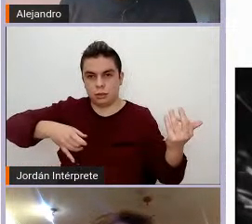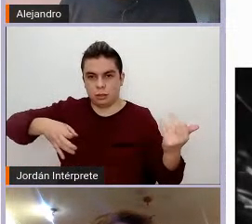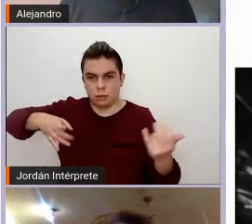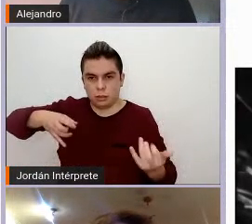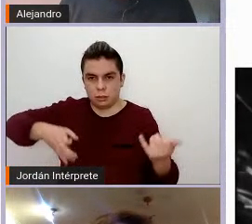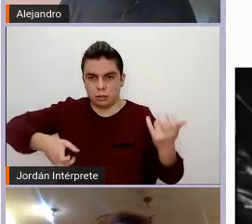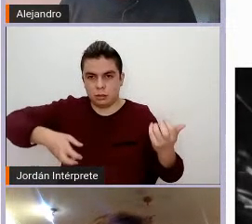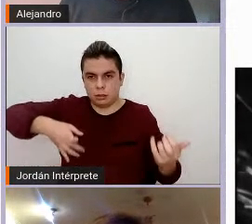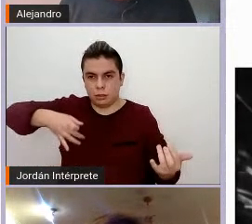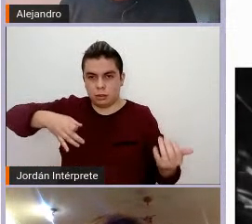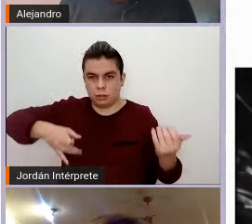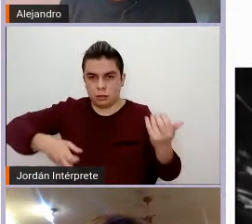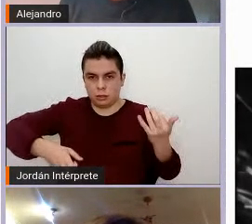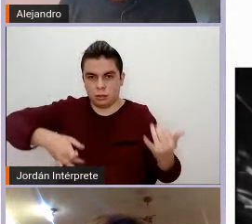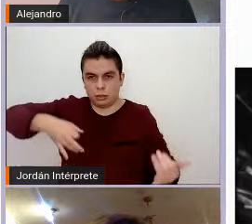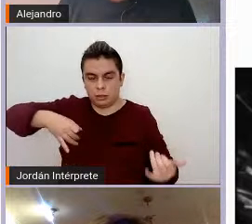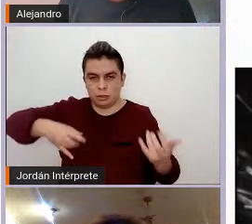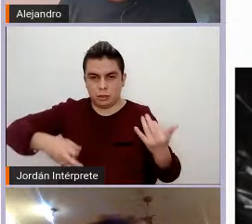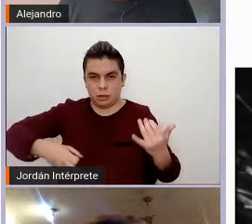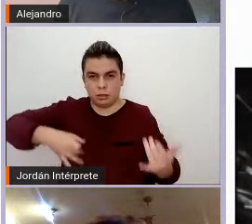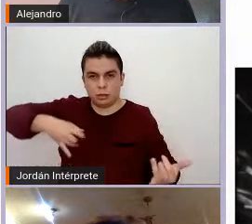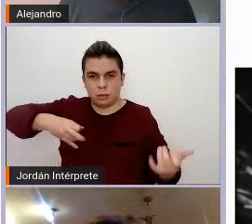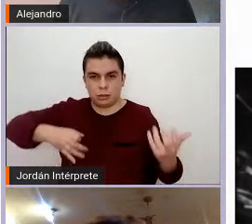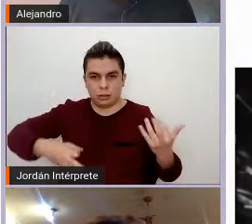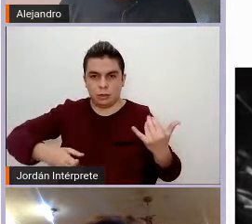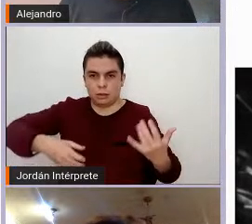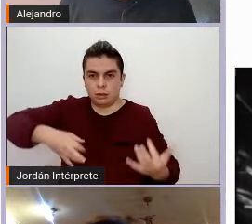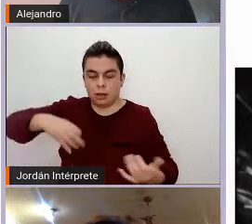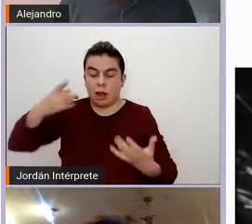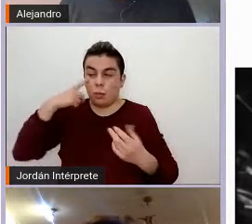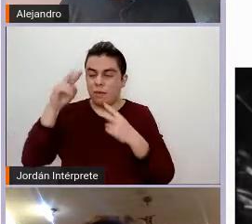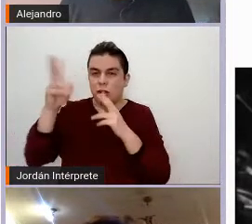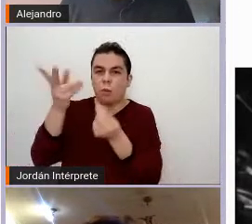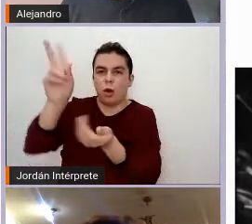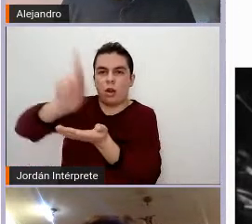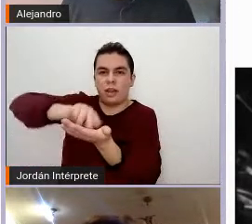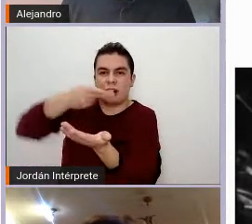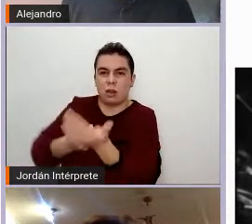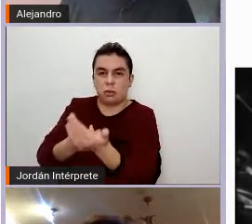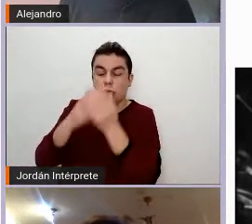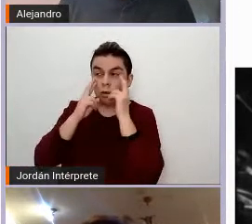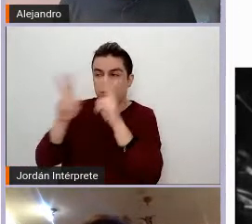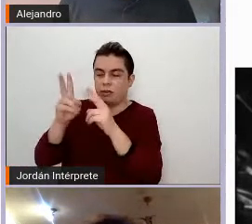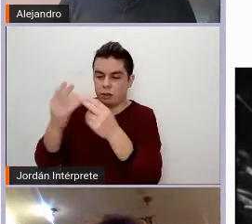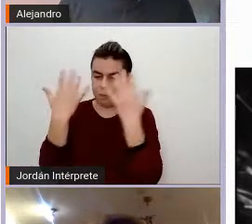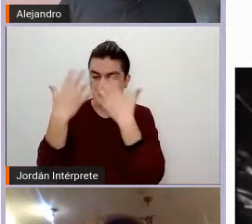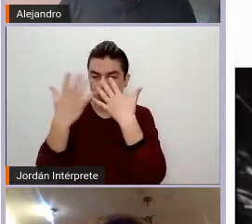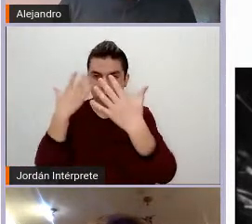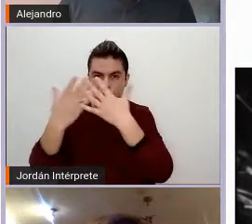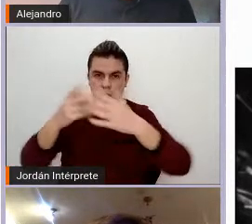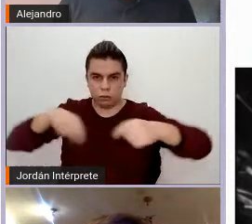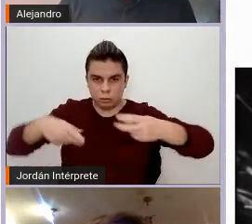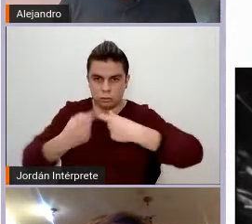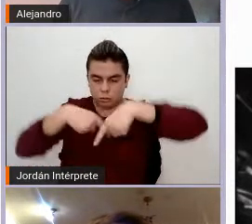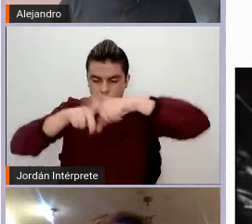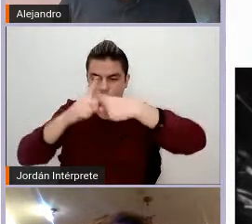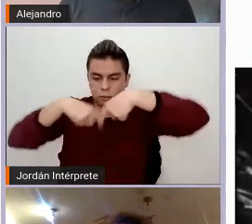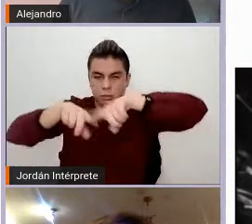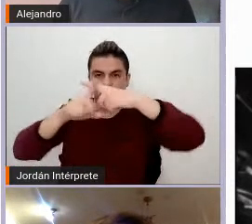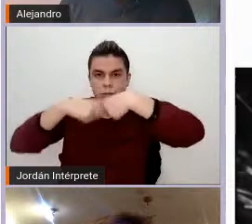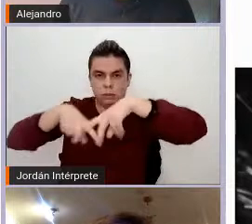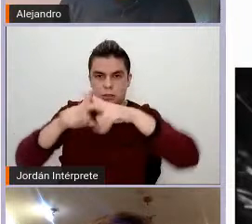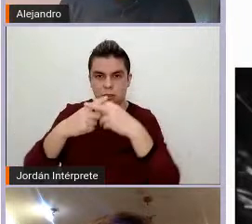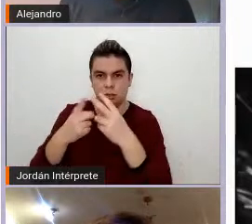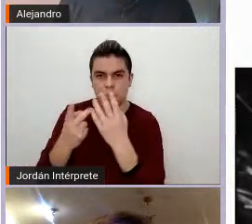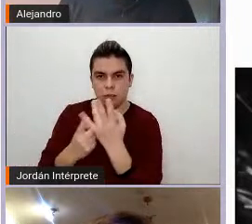cuerdas, intentando traducir las manos que tejen las varas de mimbre. Este tipo de traducción más